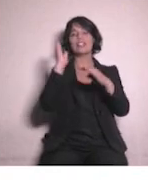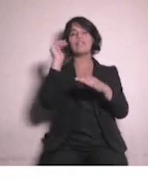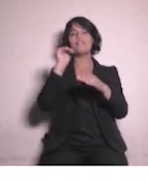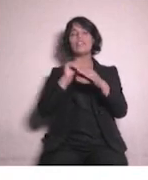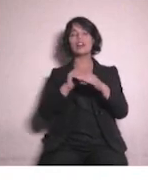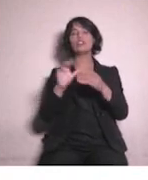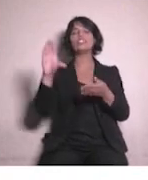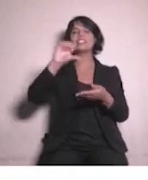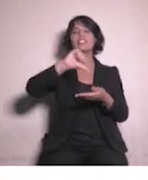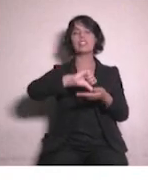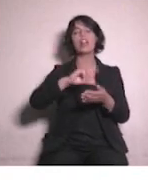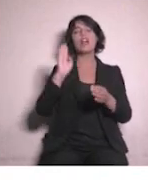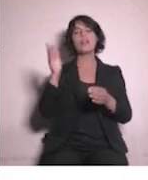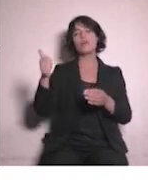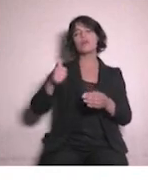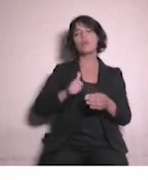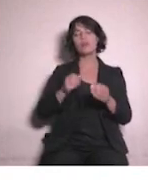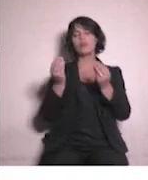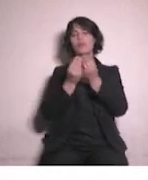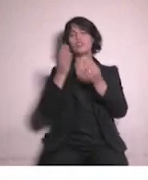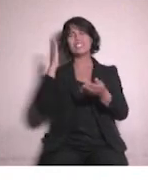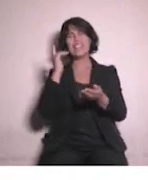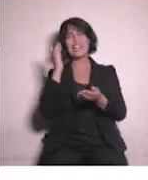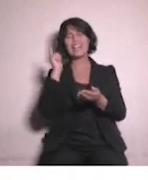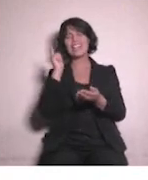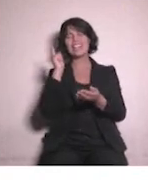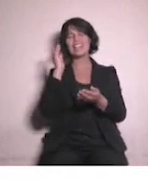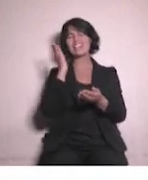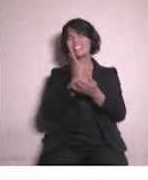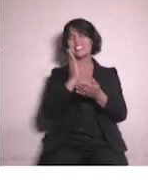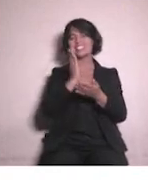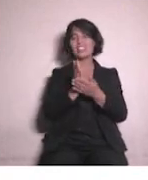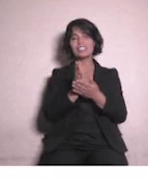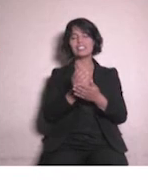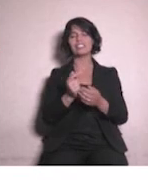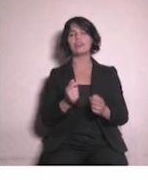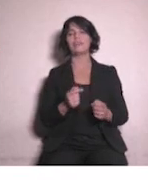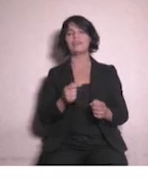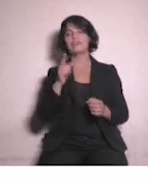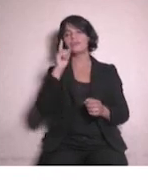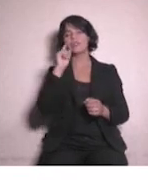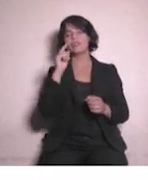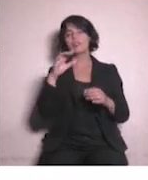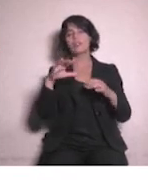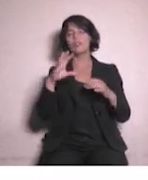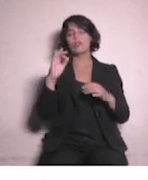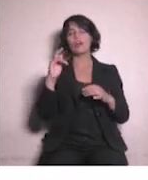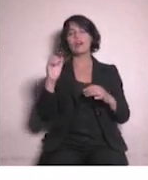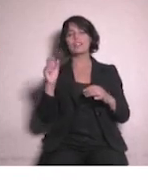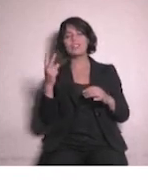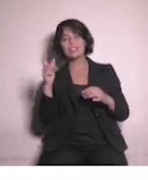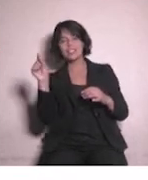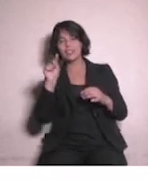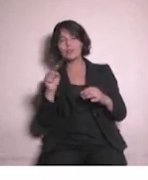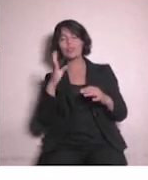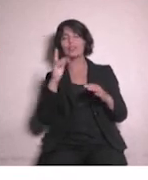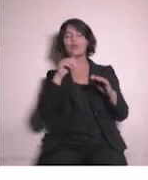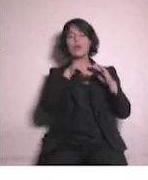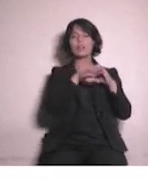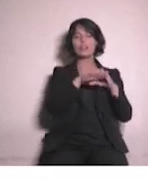con muchas exigencias, tenemos que tener los activos en custodia. El 98% tiene que estar en una custodia